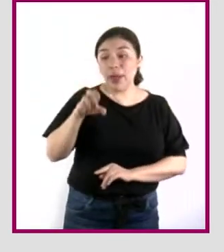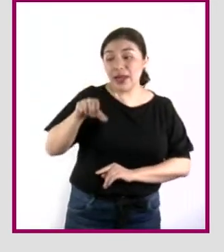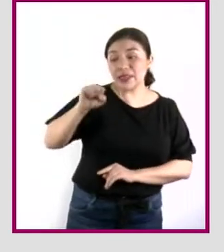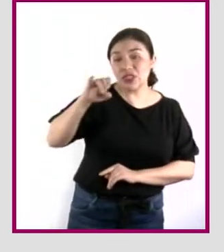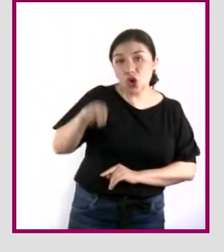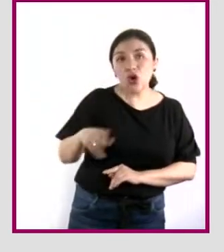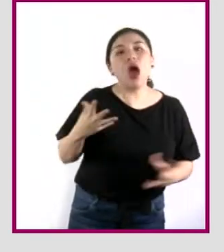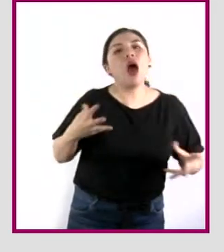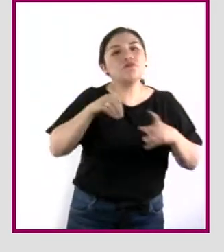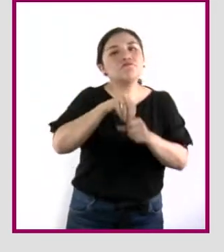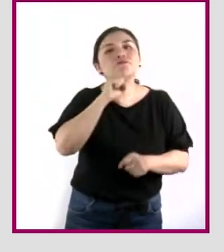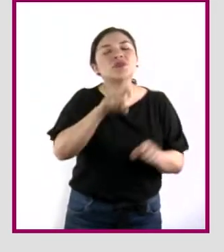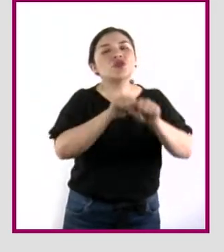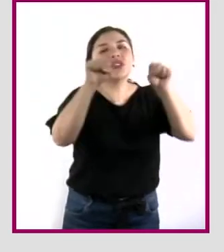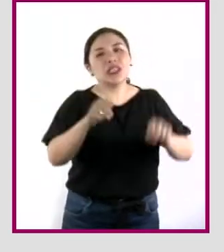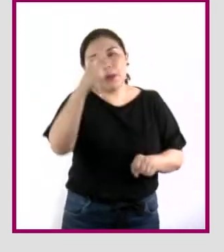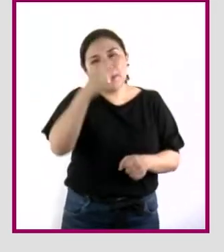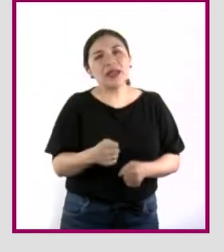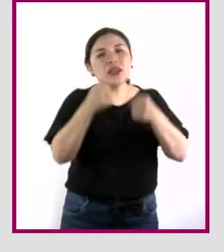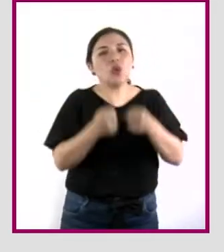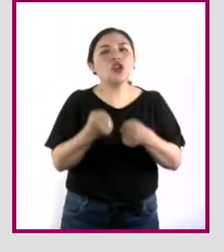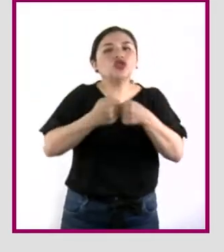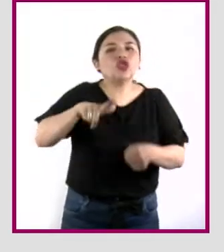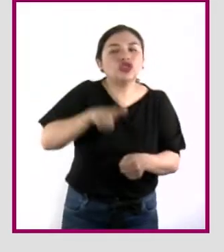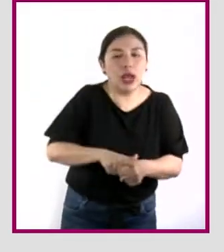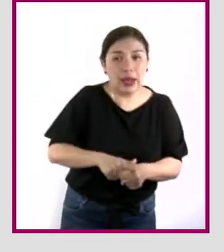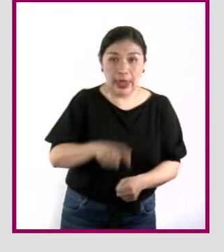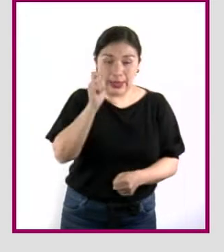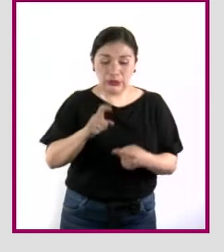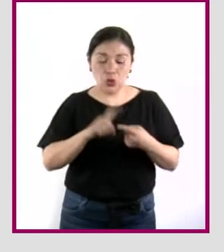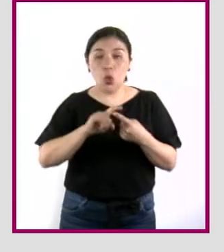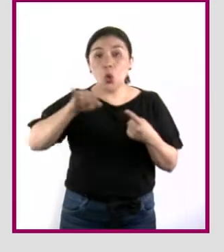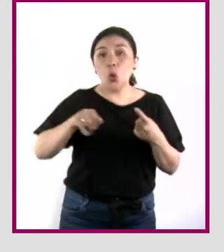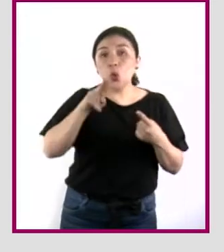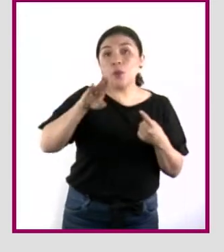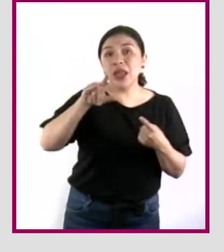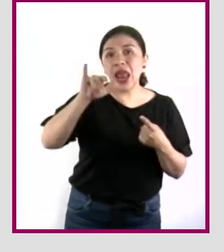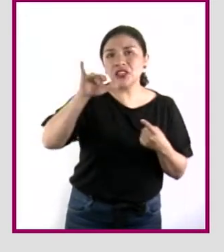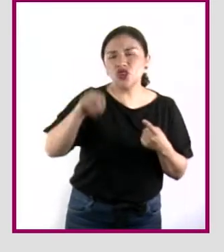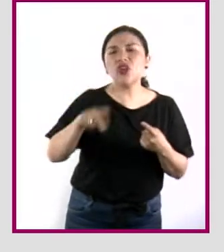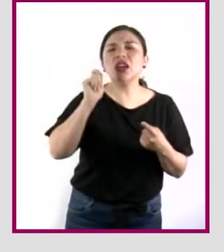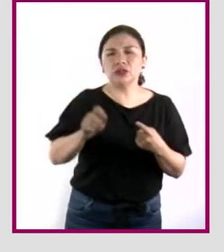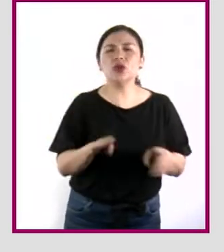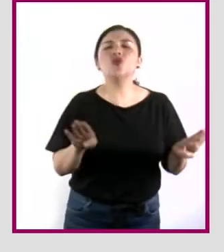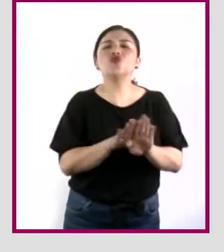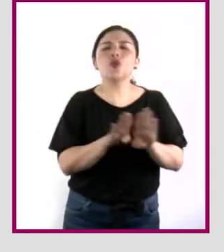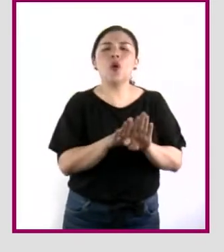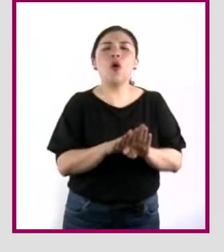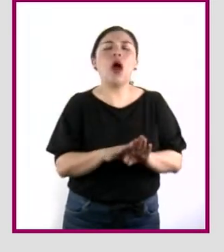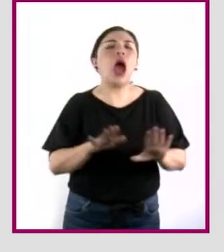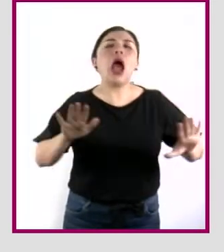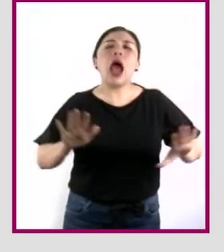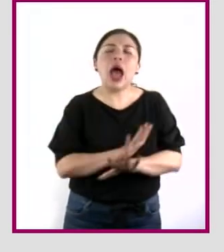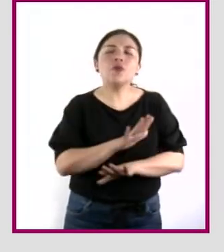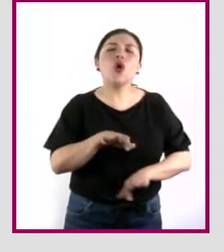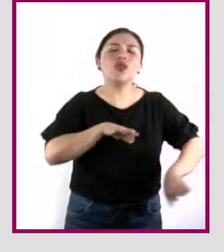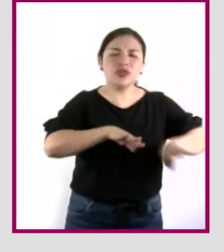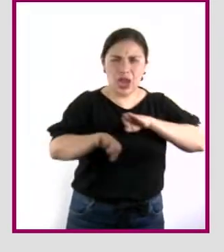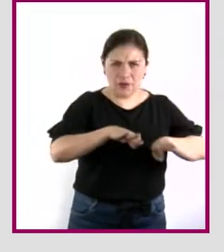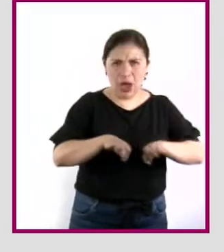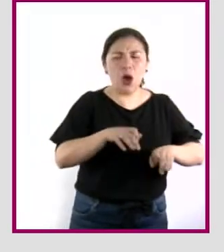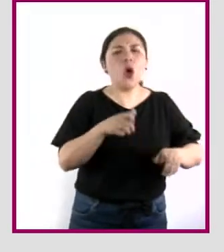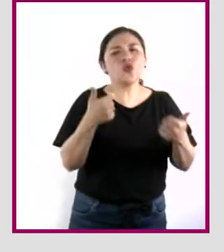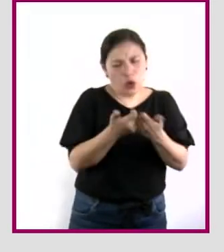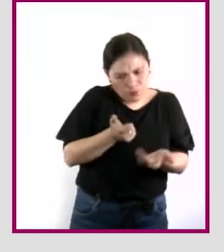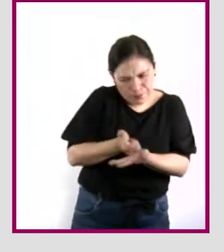forman parte de los sistemas de seguridad social, de manera que la jubilación es básicamente la transición que va de la vida laboral remunerada a